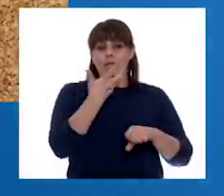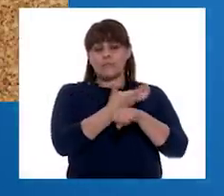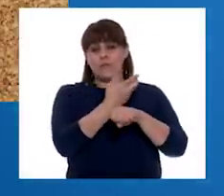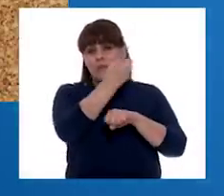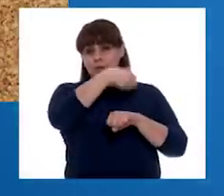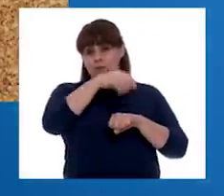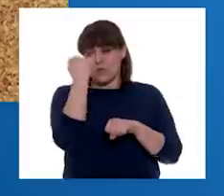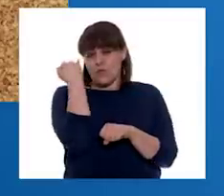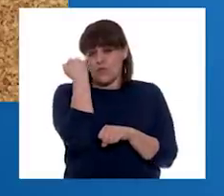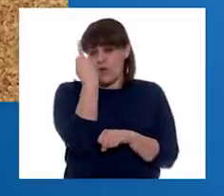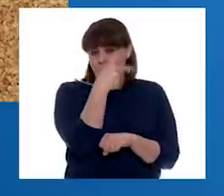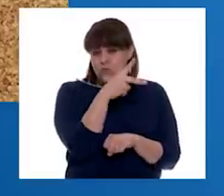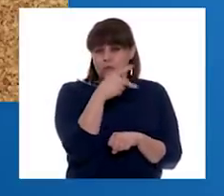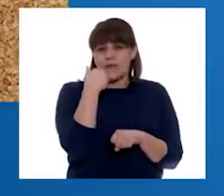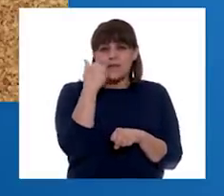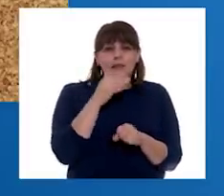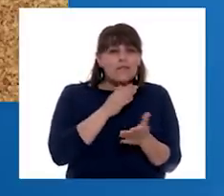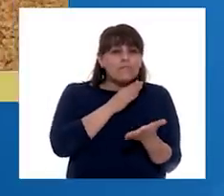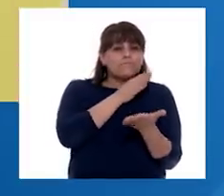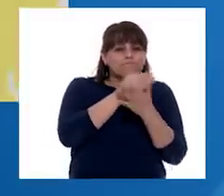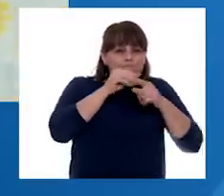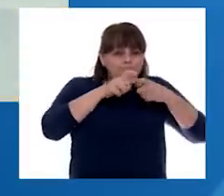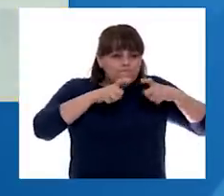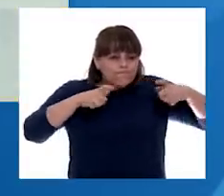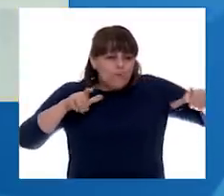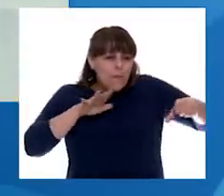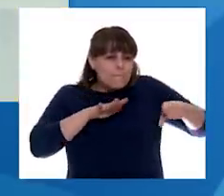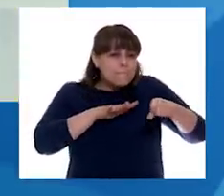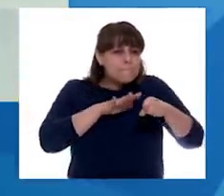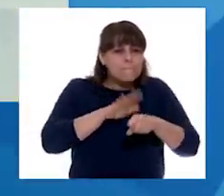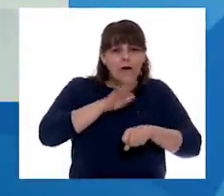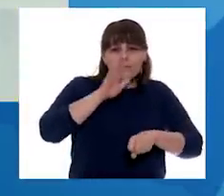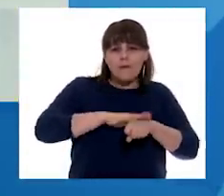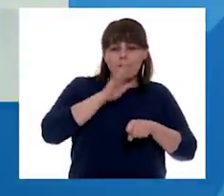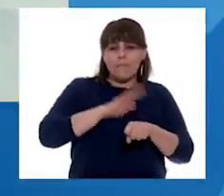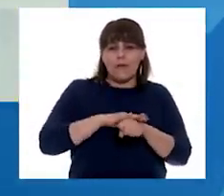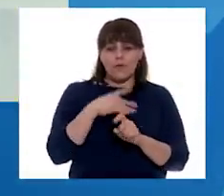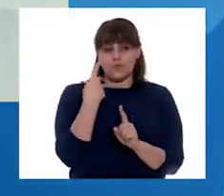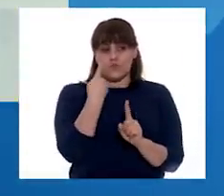Unidos justificó su expansión y dominio en el continente. Según